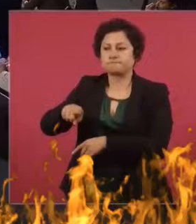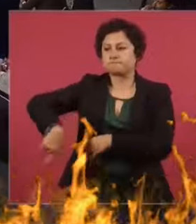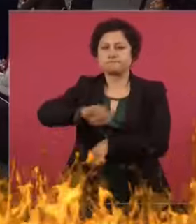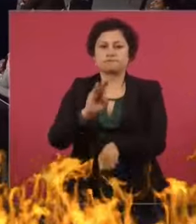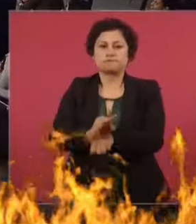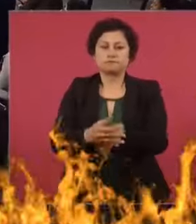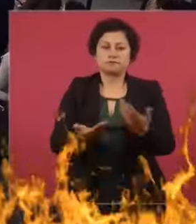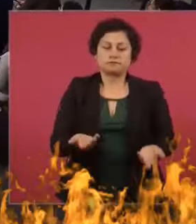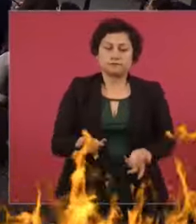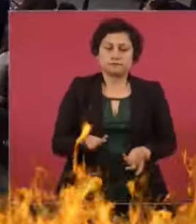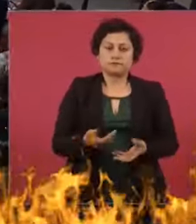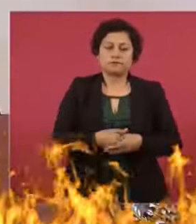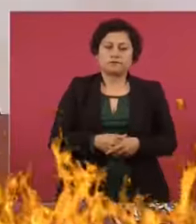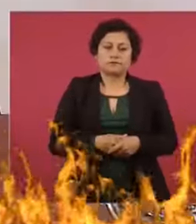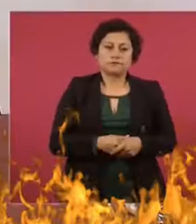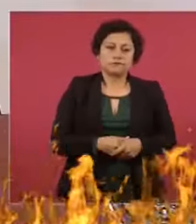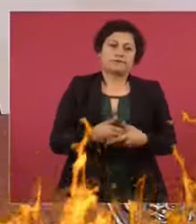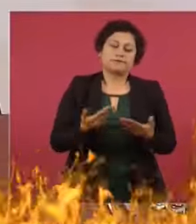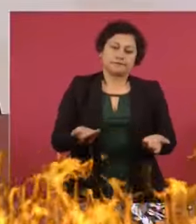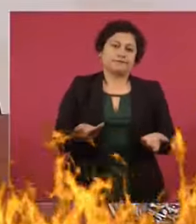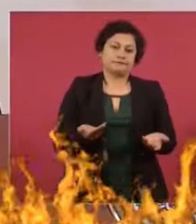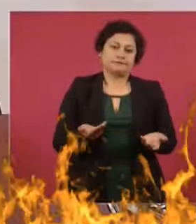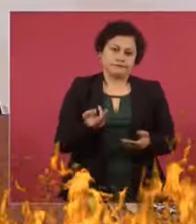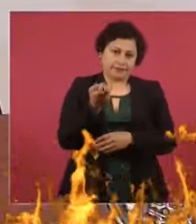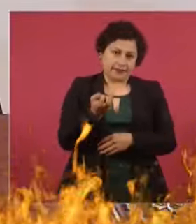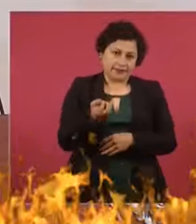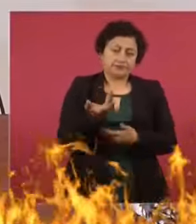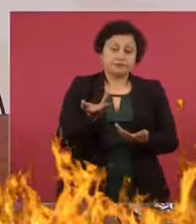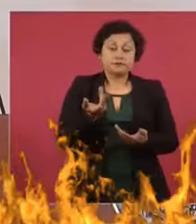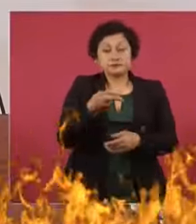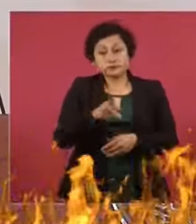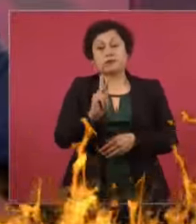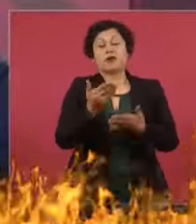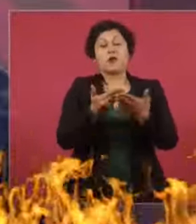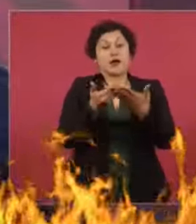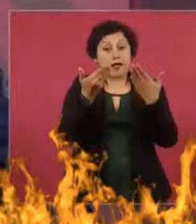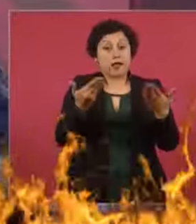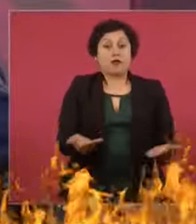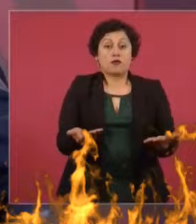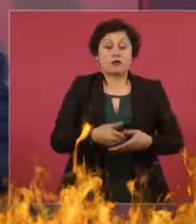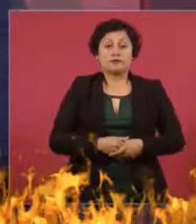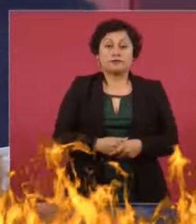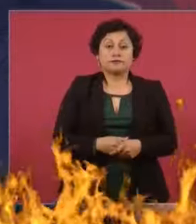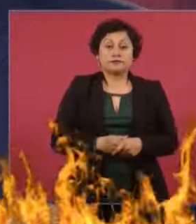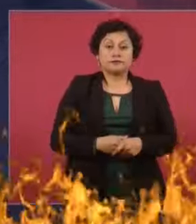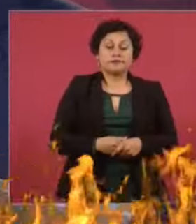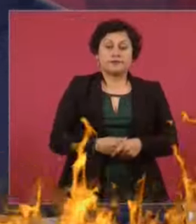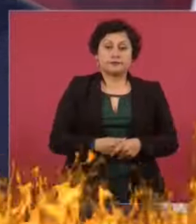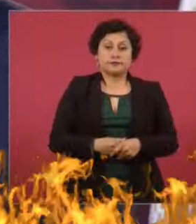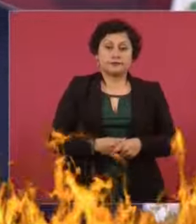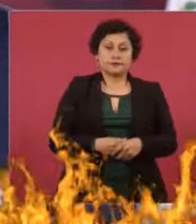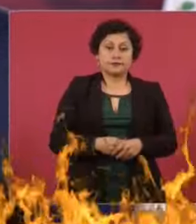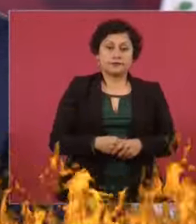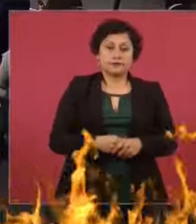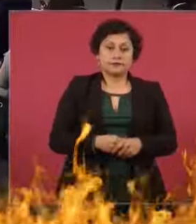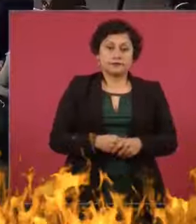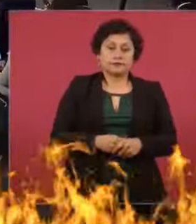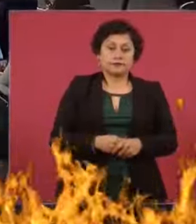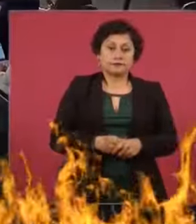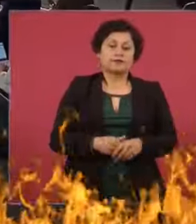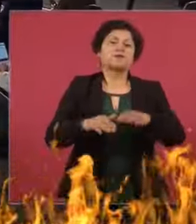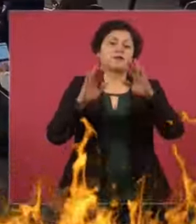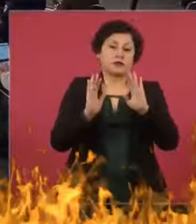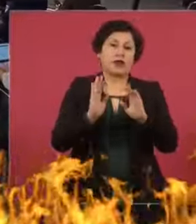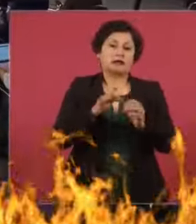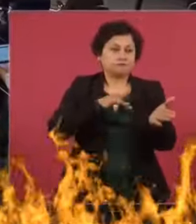entonces dejamos eso ahora porque el colmo Es que después de garantizar recursos